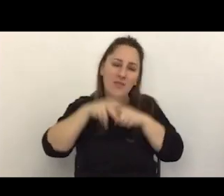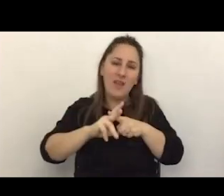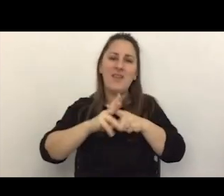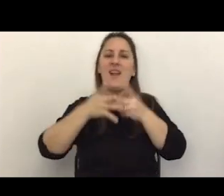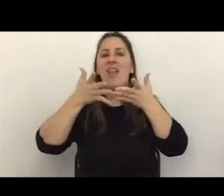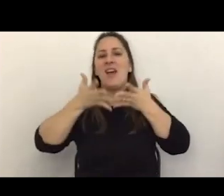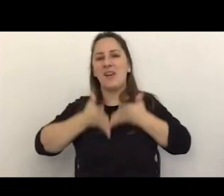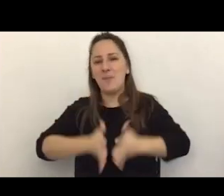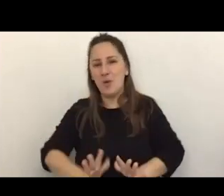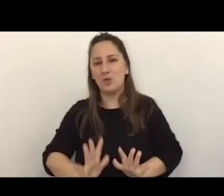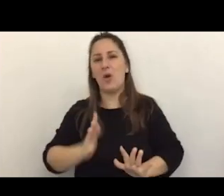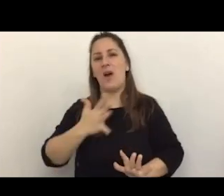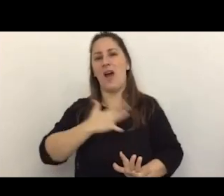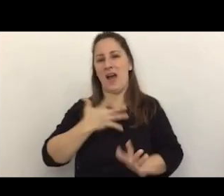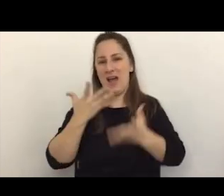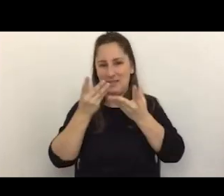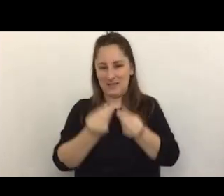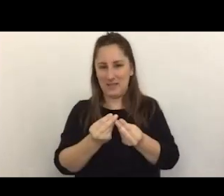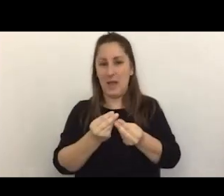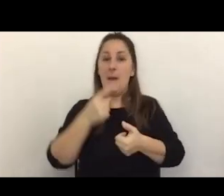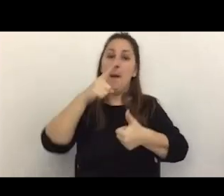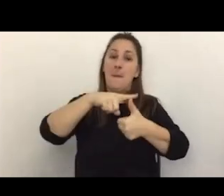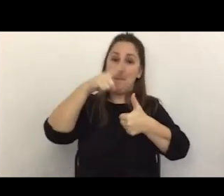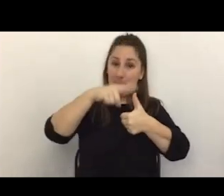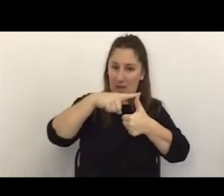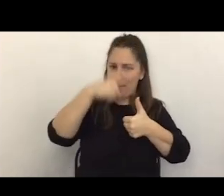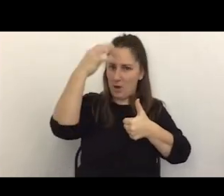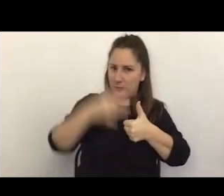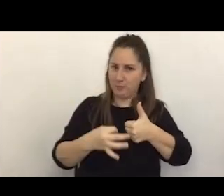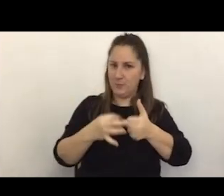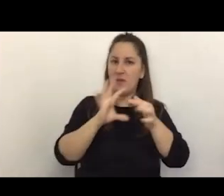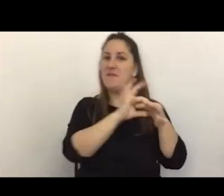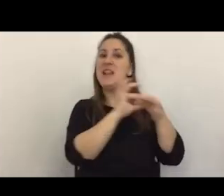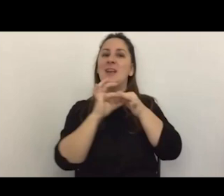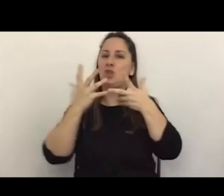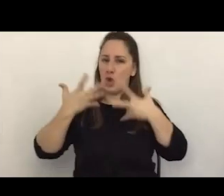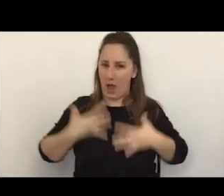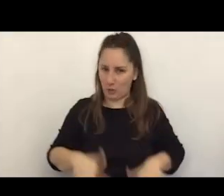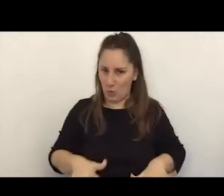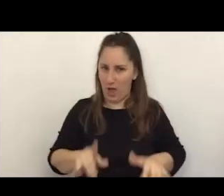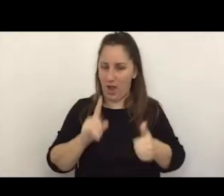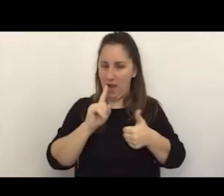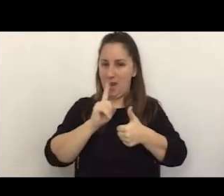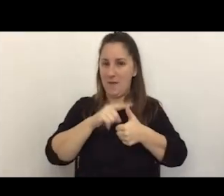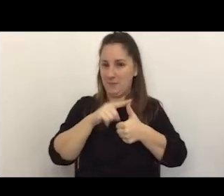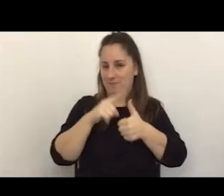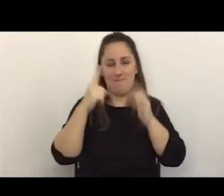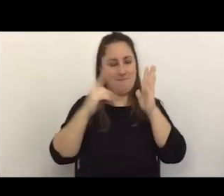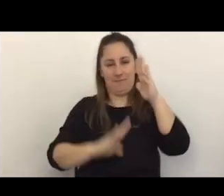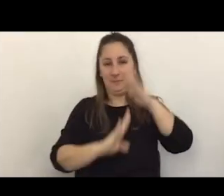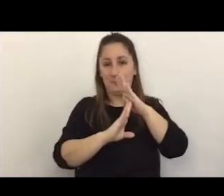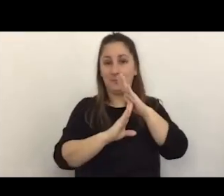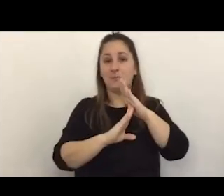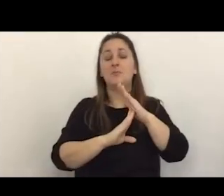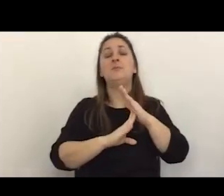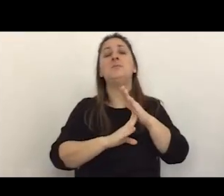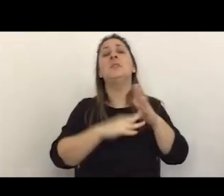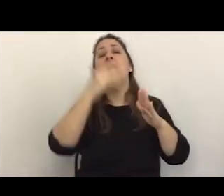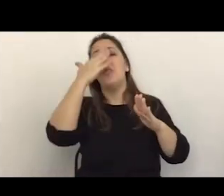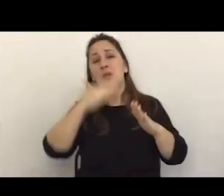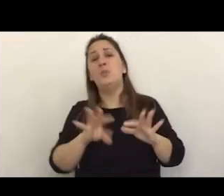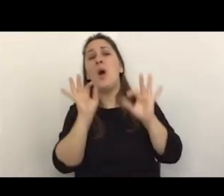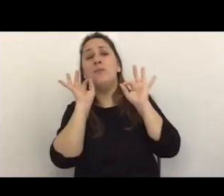orden al número de casos, primero debió haber tratado la filiación por naturaleza, que es la regla, y eventualmente luego